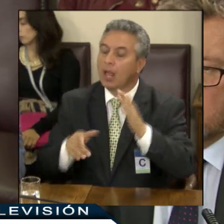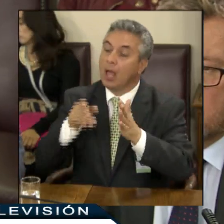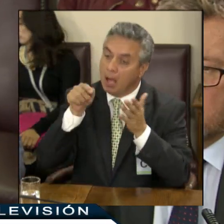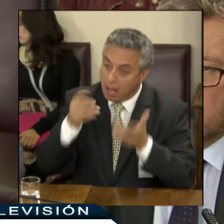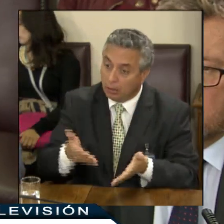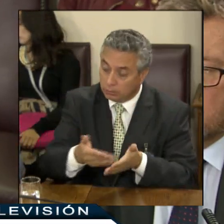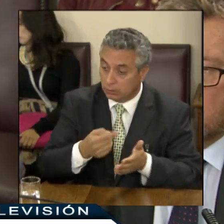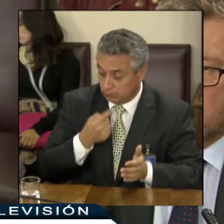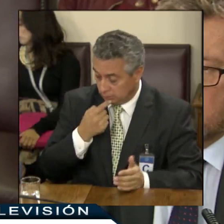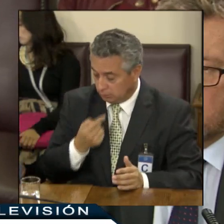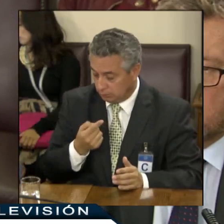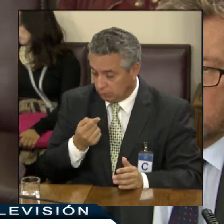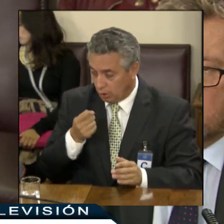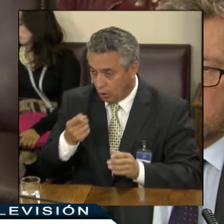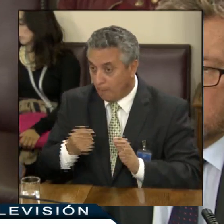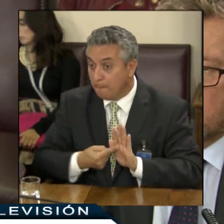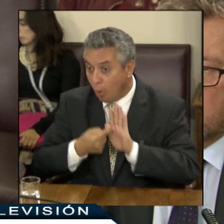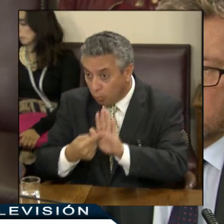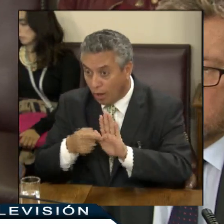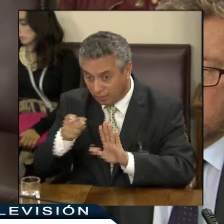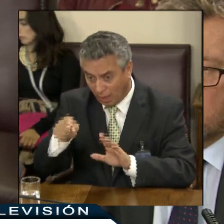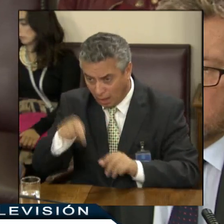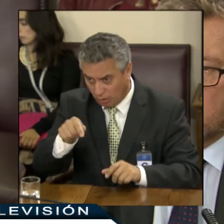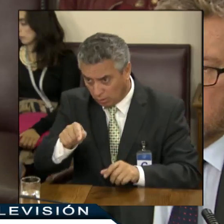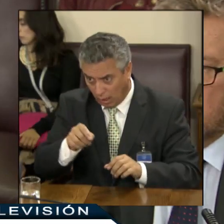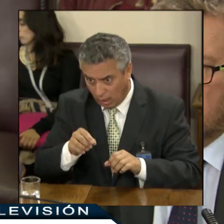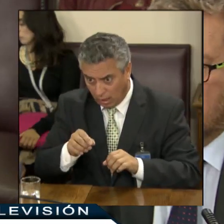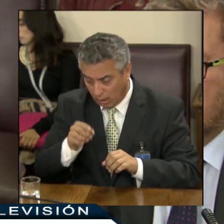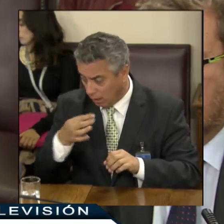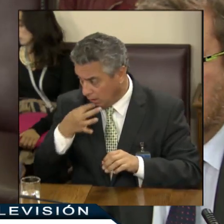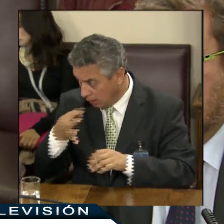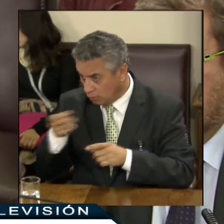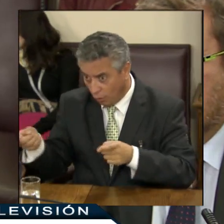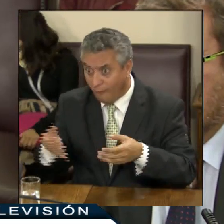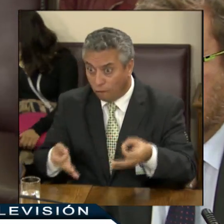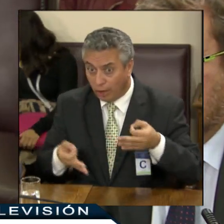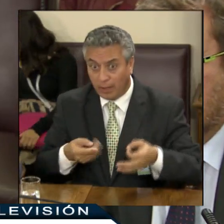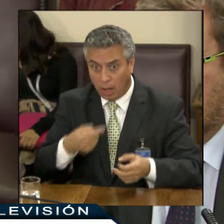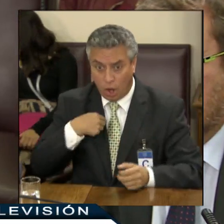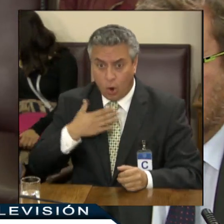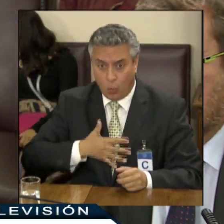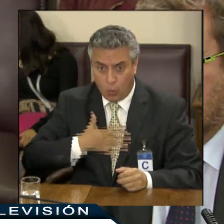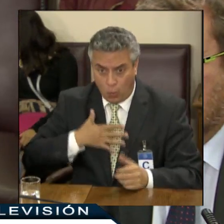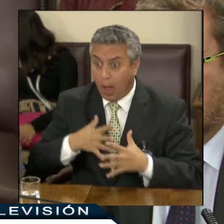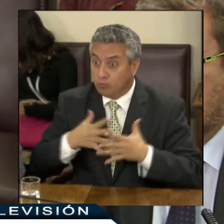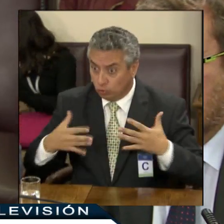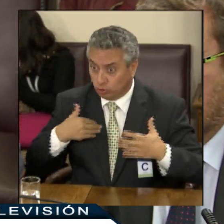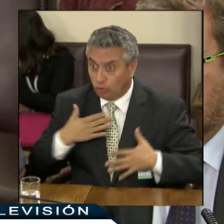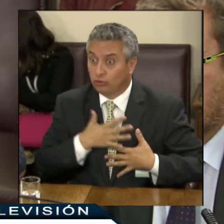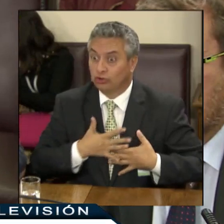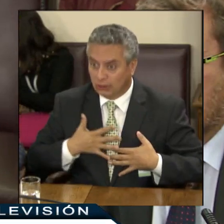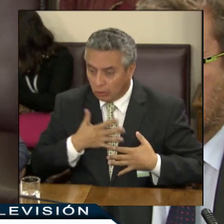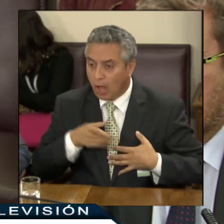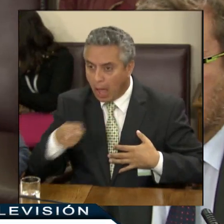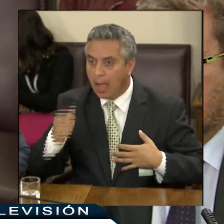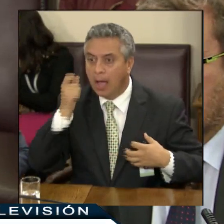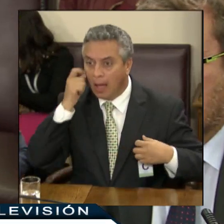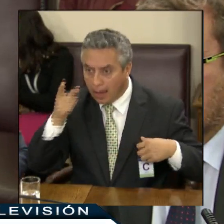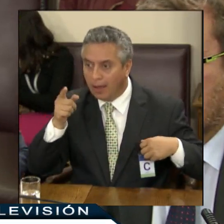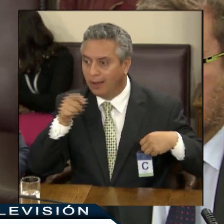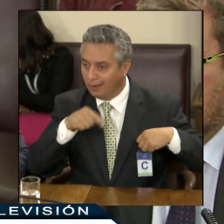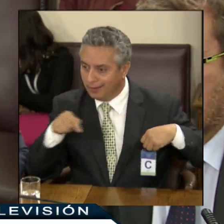propuesta señalada por ustedes en este boletín nos gusta mucho y nos genera satisfacción que se da cuenta del estado de